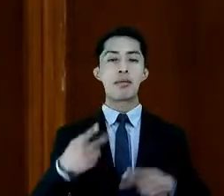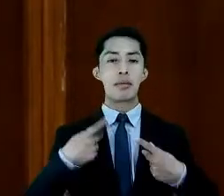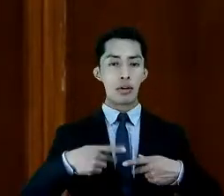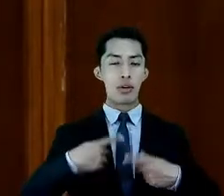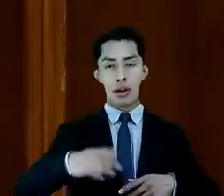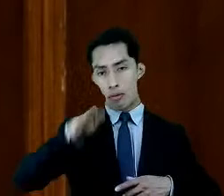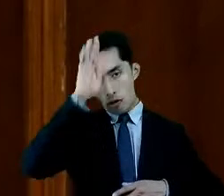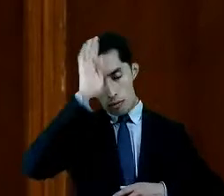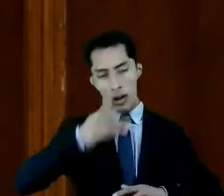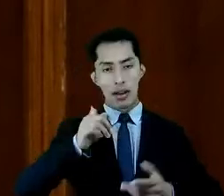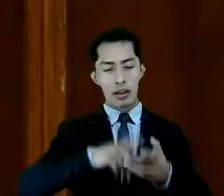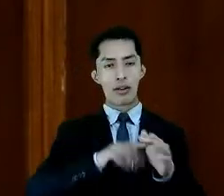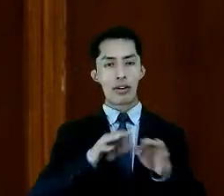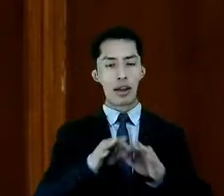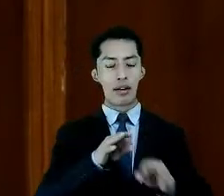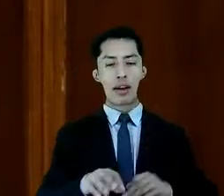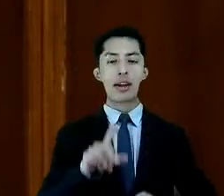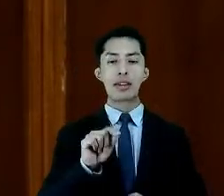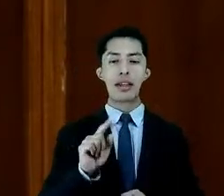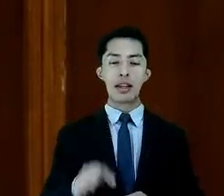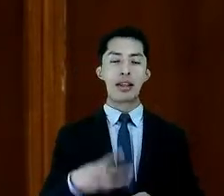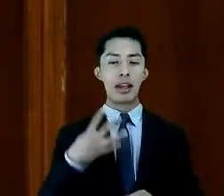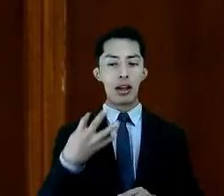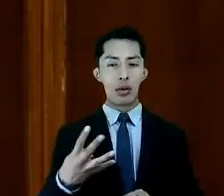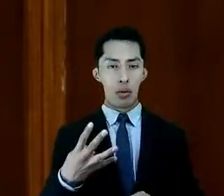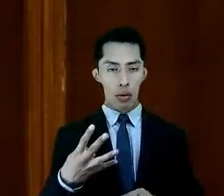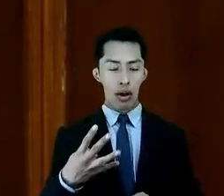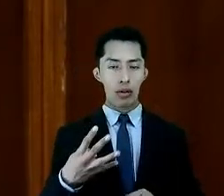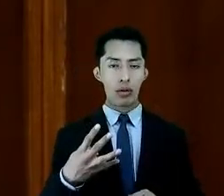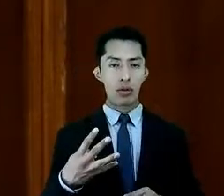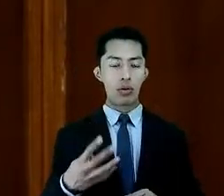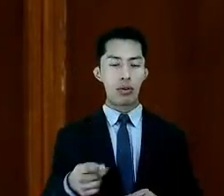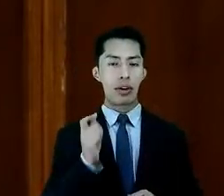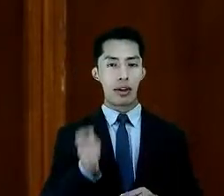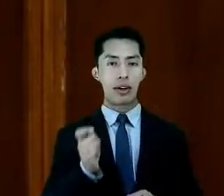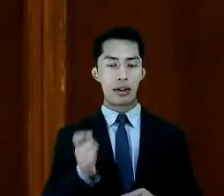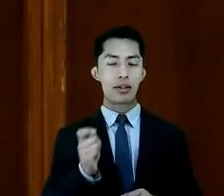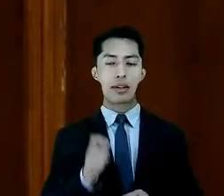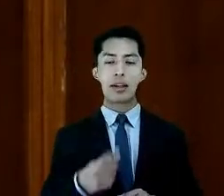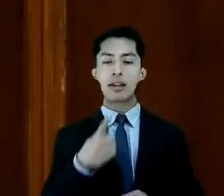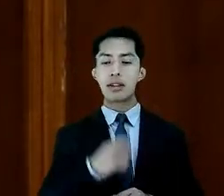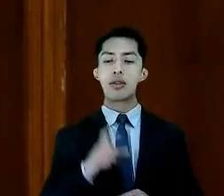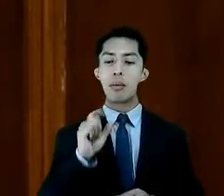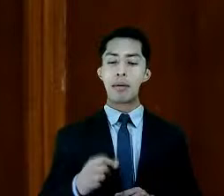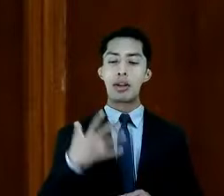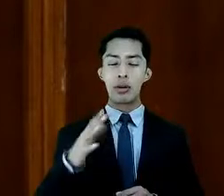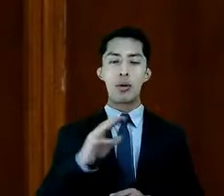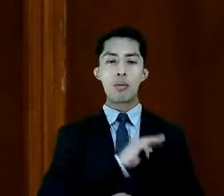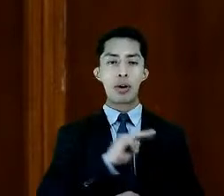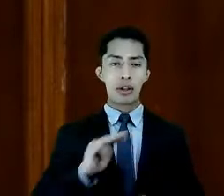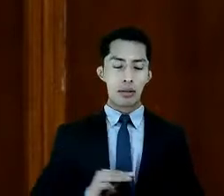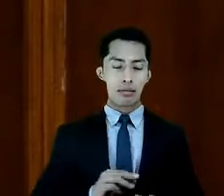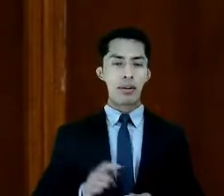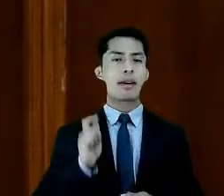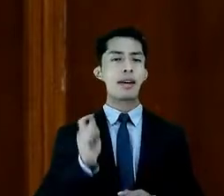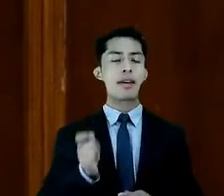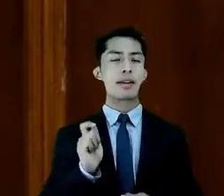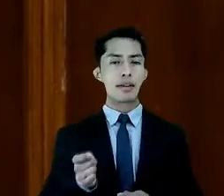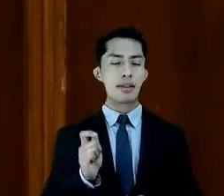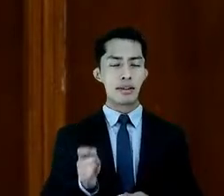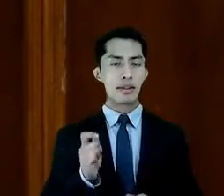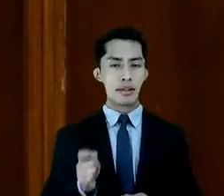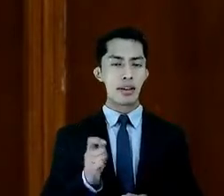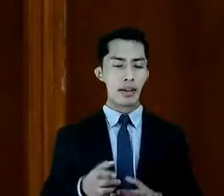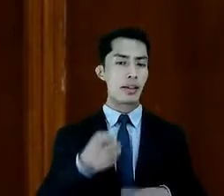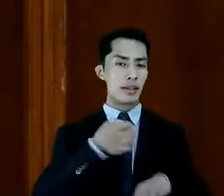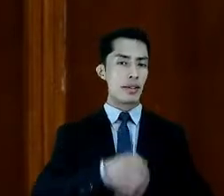bomberos en 74 de los 125 municipios, es decir, que en el